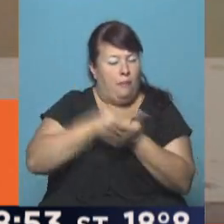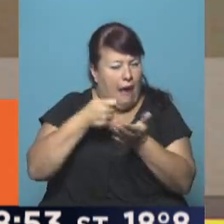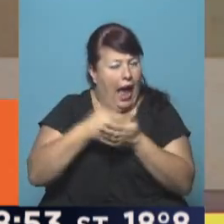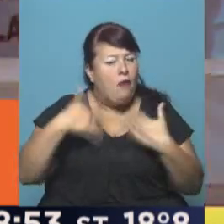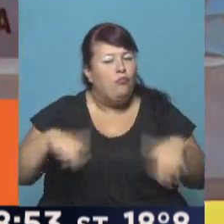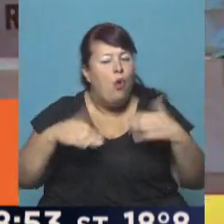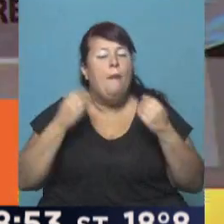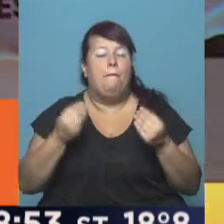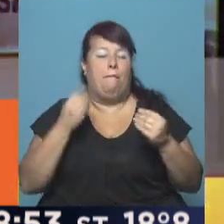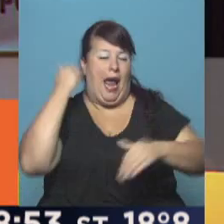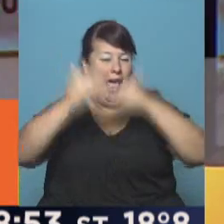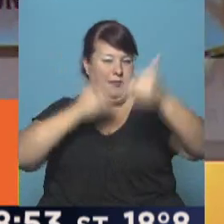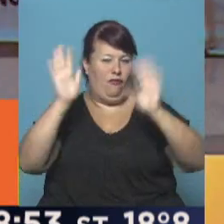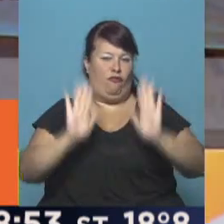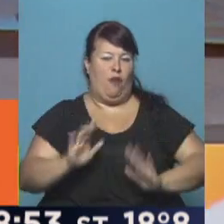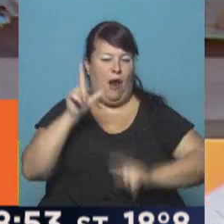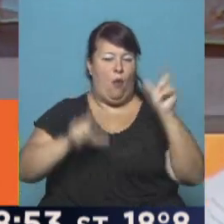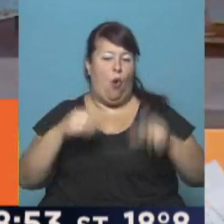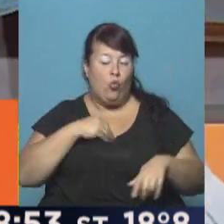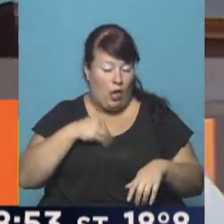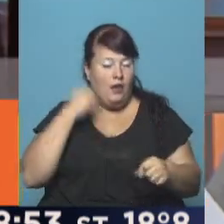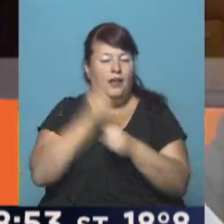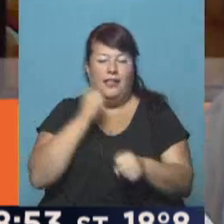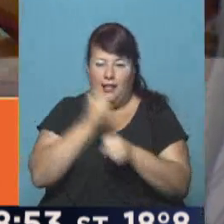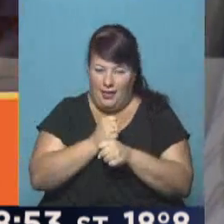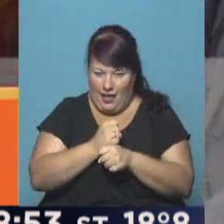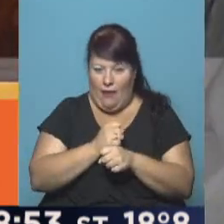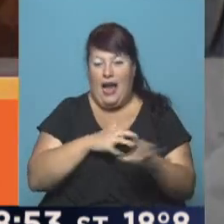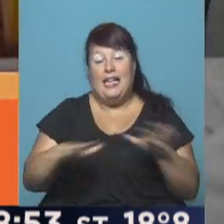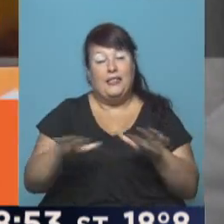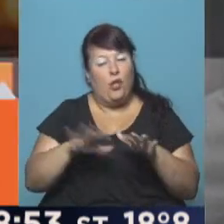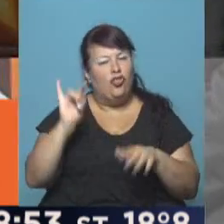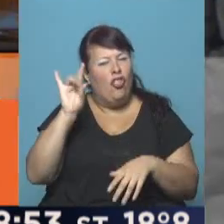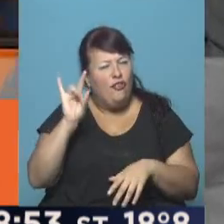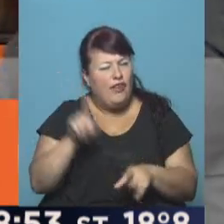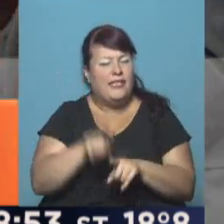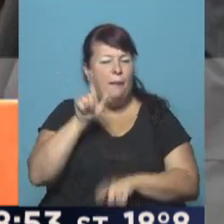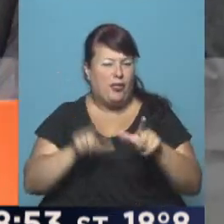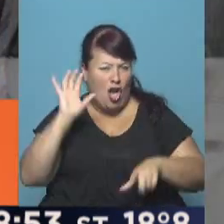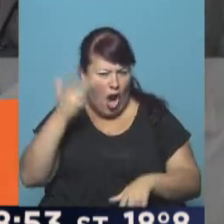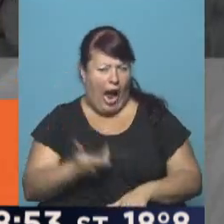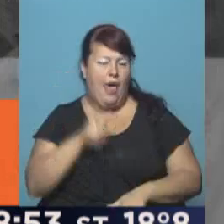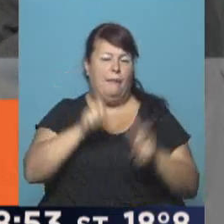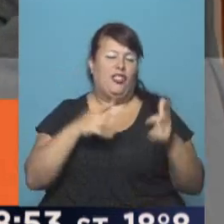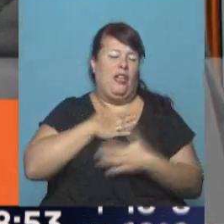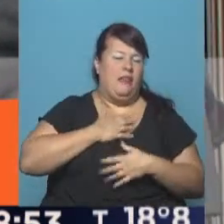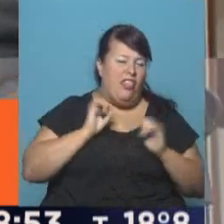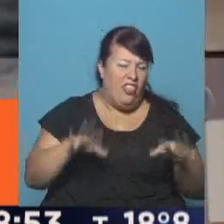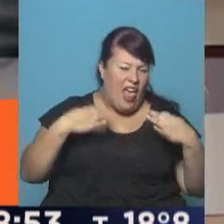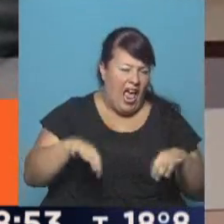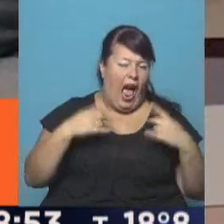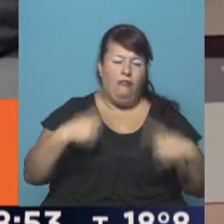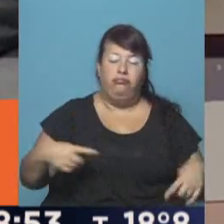muchísimo en la formación de su voluntariado porque trabajamos en situaciones difíciles con gente enojada con gente está en situaciones de vulnerabilidad